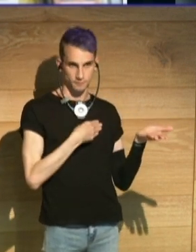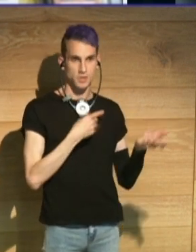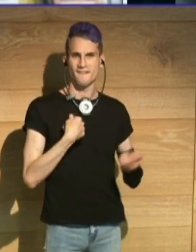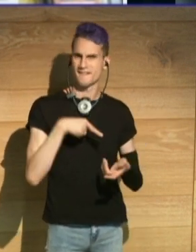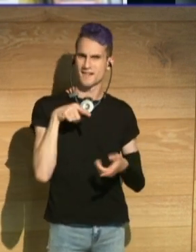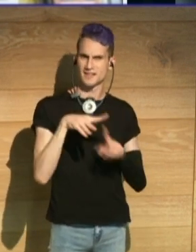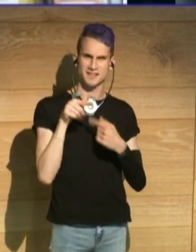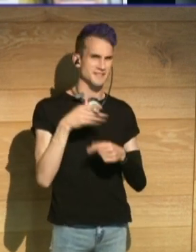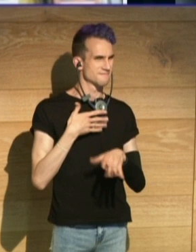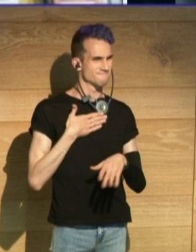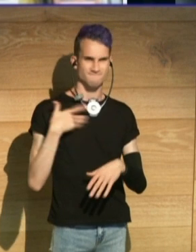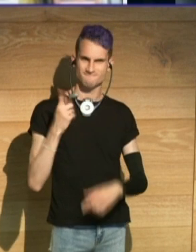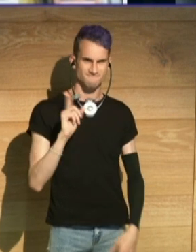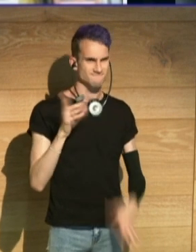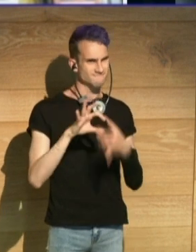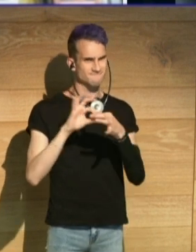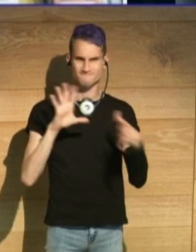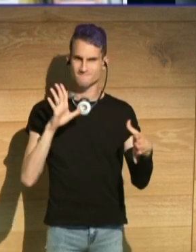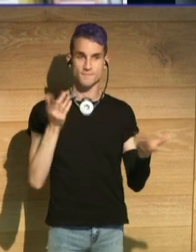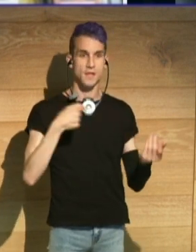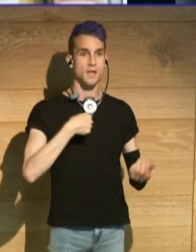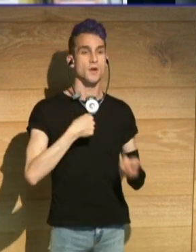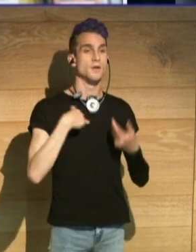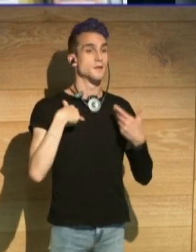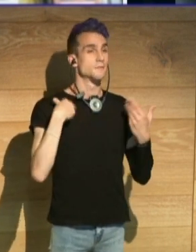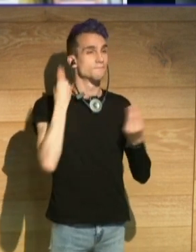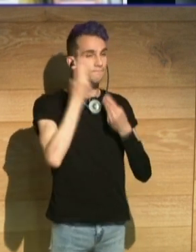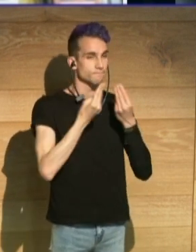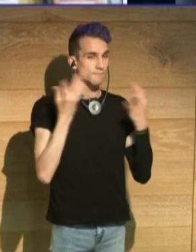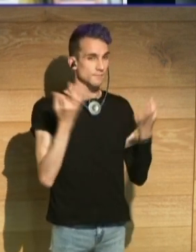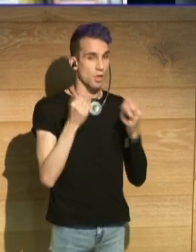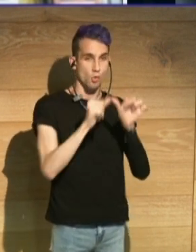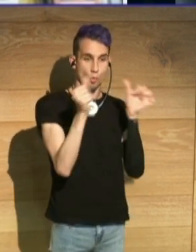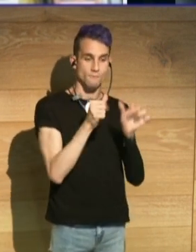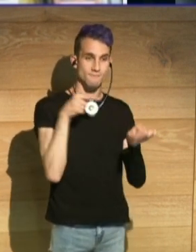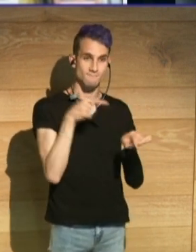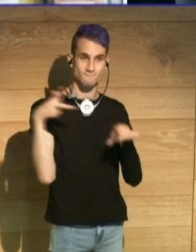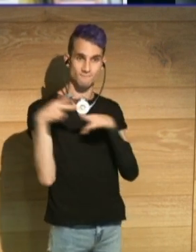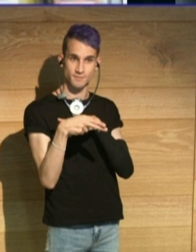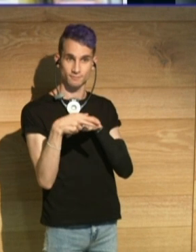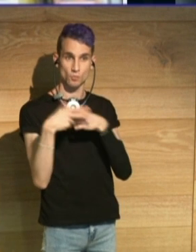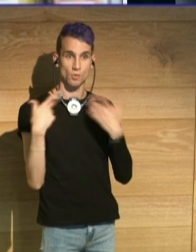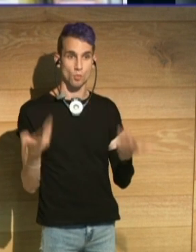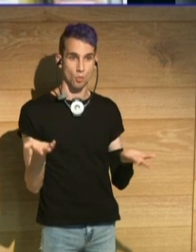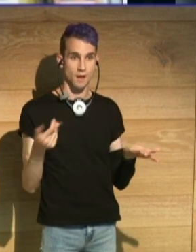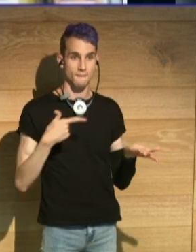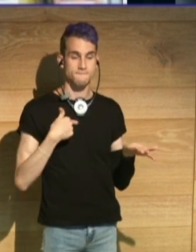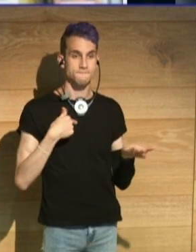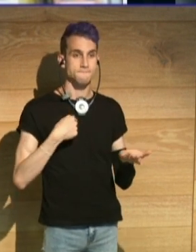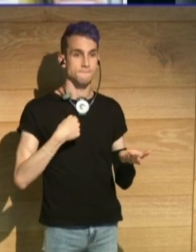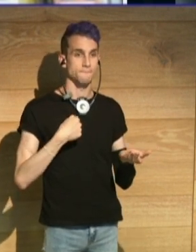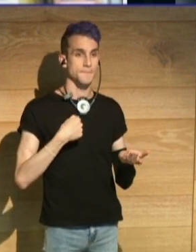ninguna manera. Entonces, me he dicho, la forma para evitar todo esto es quedarme